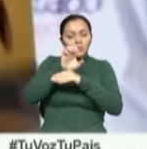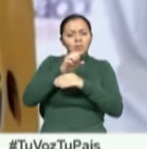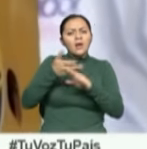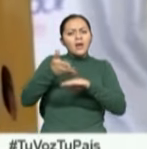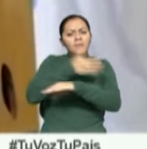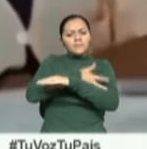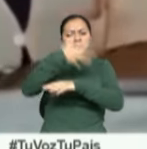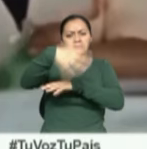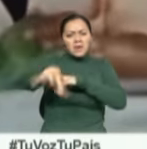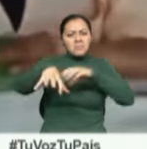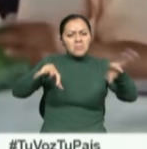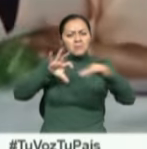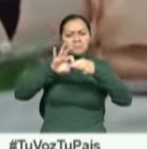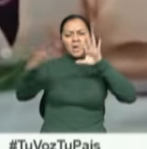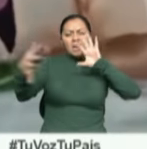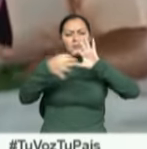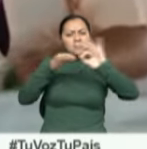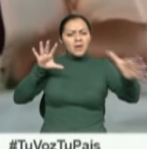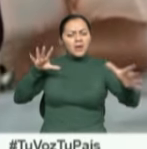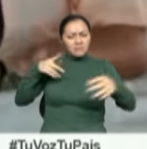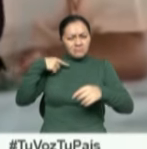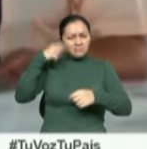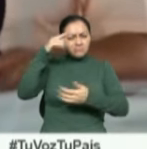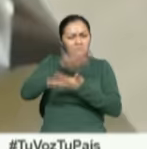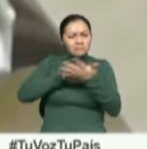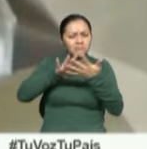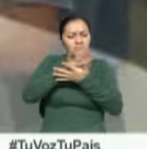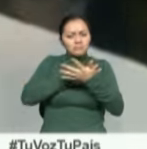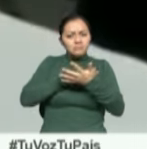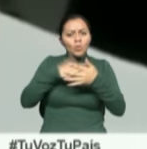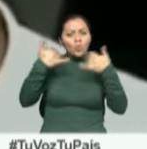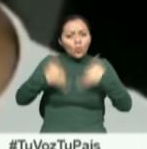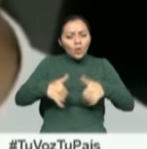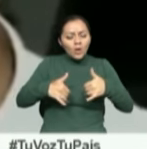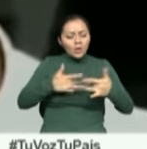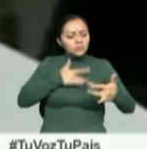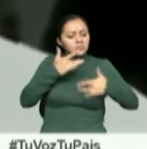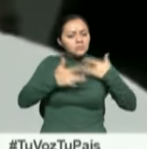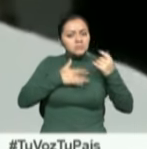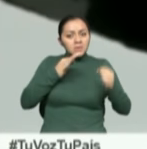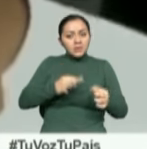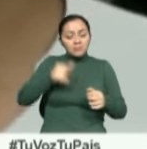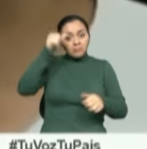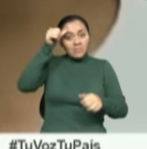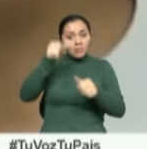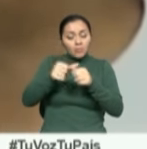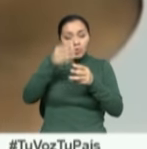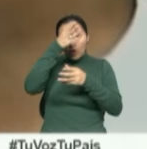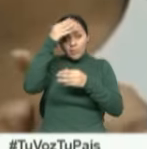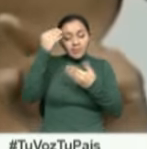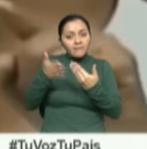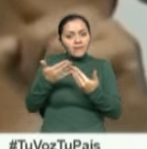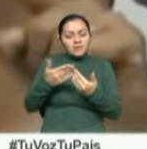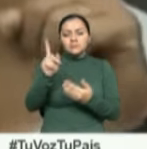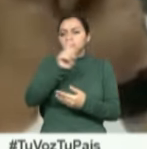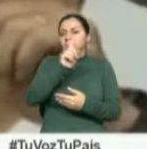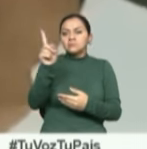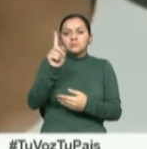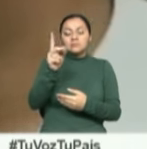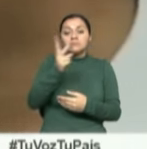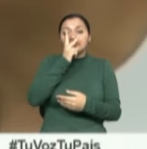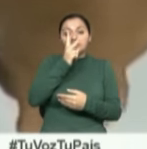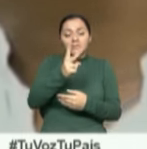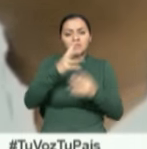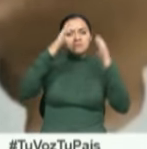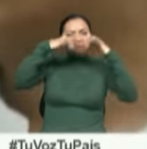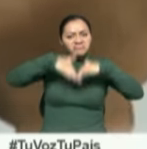desunido. No jueguen con nuestro buen corazón y nuestra frágil memoria, cuando el país estaba no solo